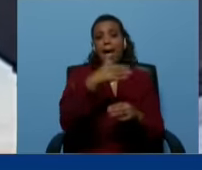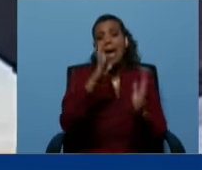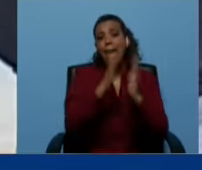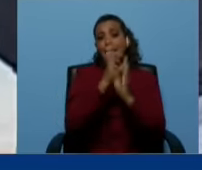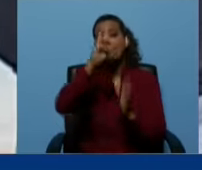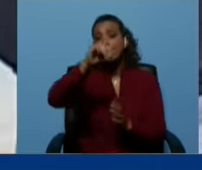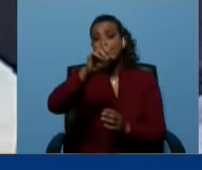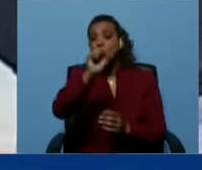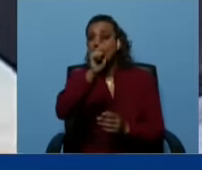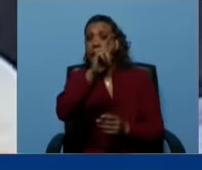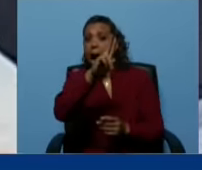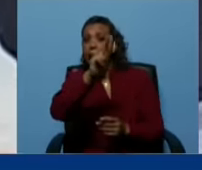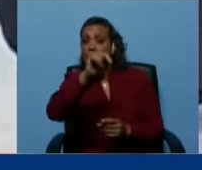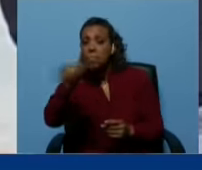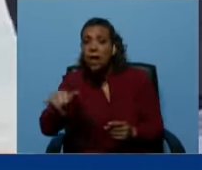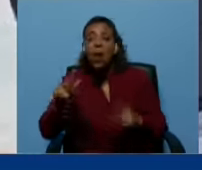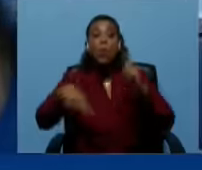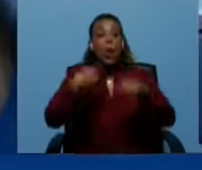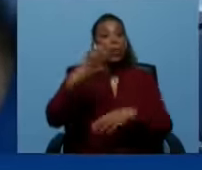José de San Martín se fue a Europa,